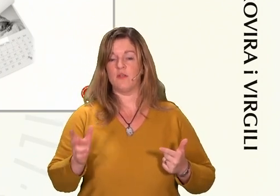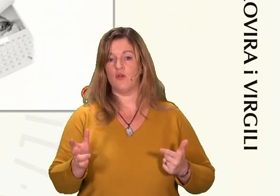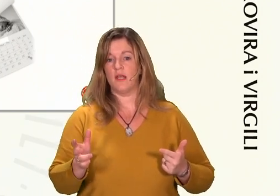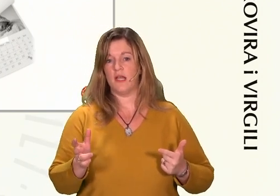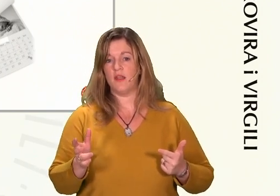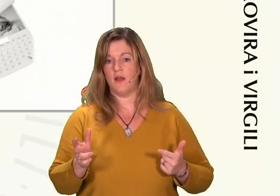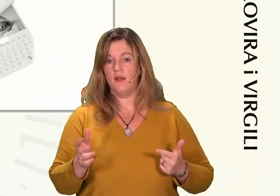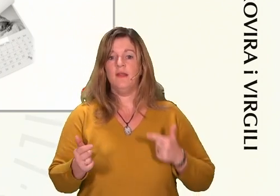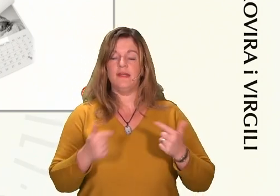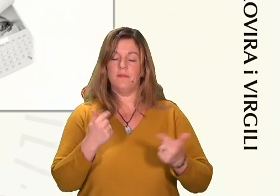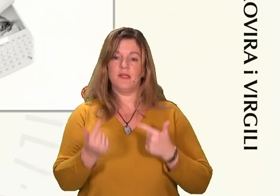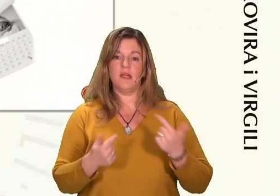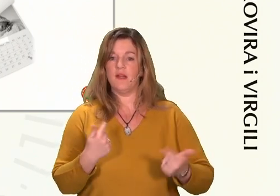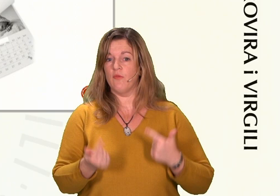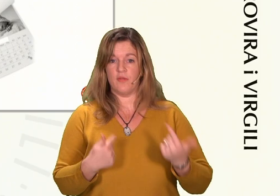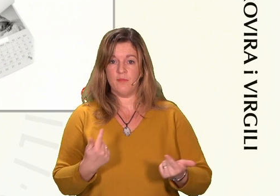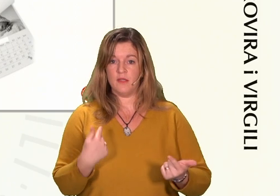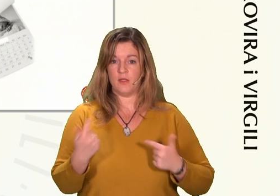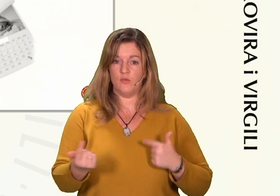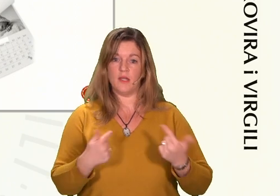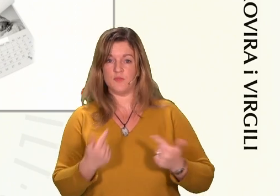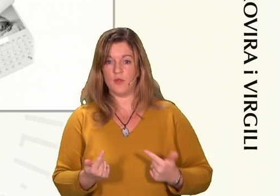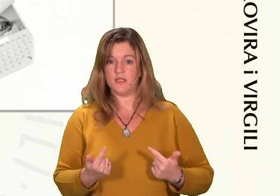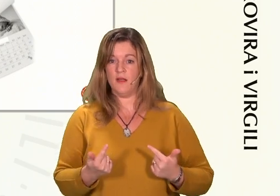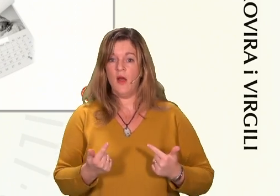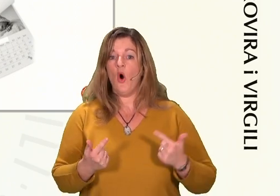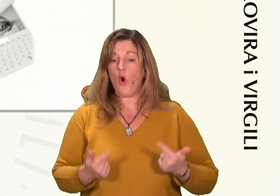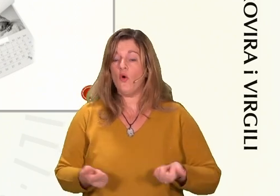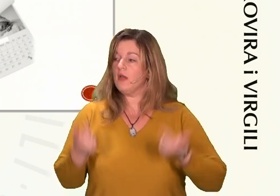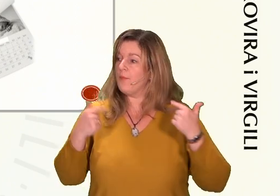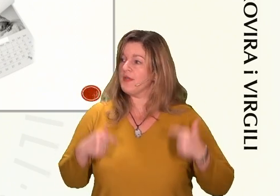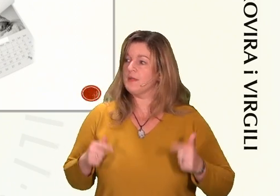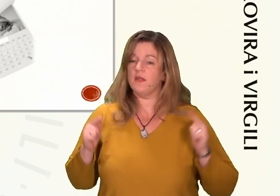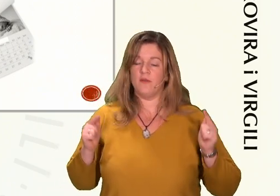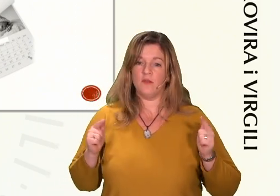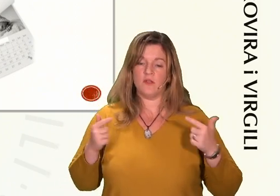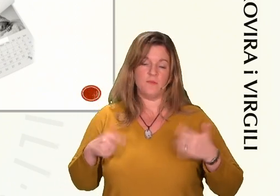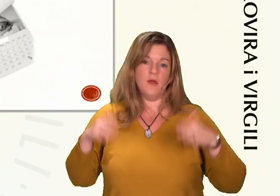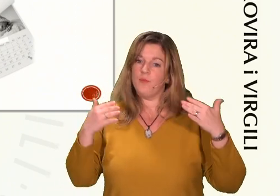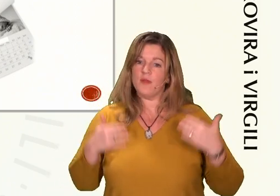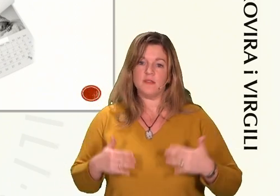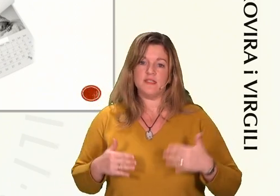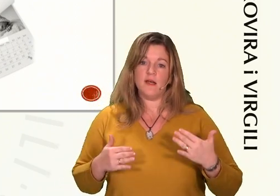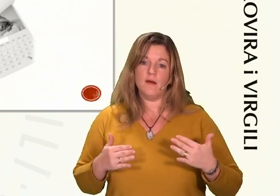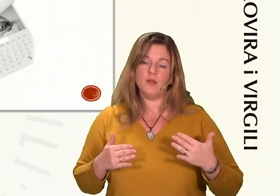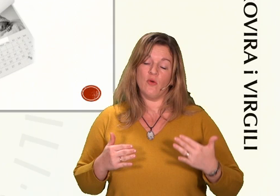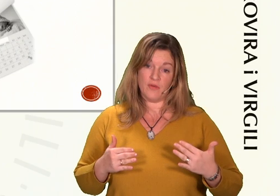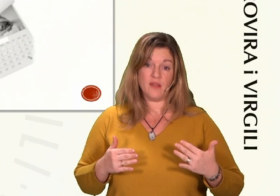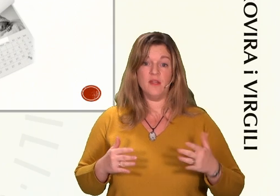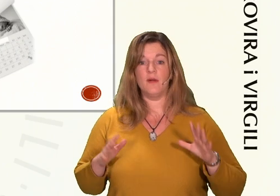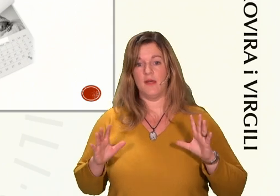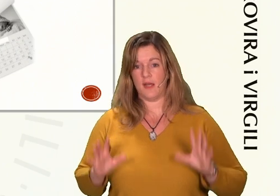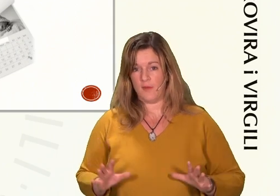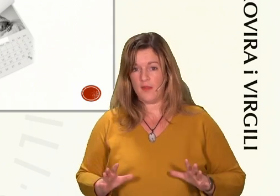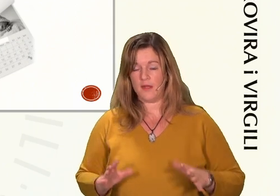vez que el profesor la realiza y también realizar un feedback de pregunta y respuesta, o la podéis ver a diferido, es decir, esa